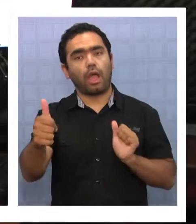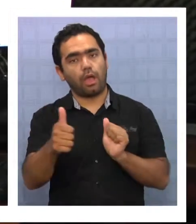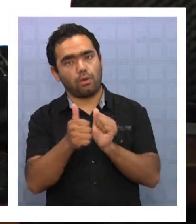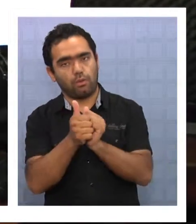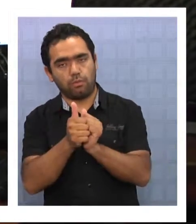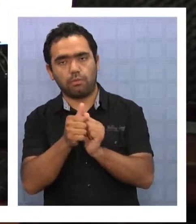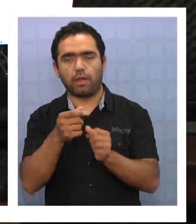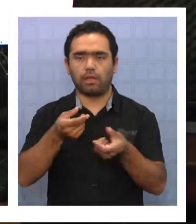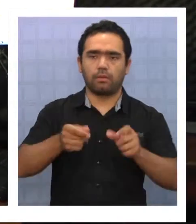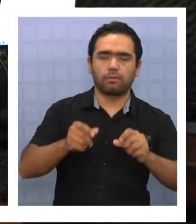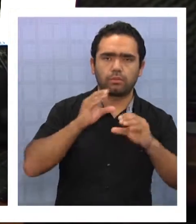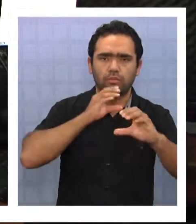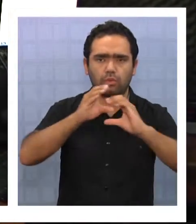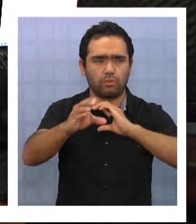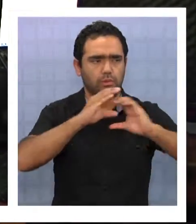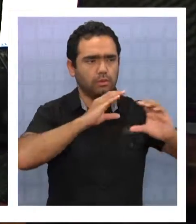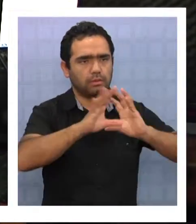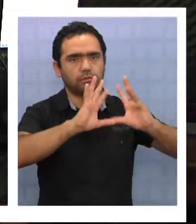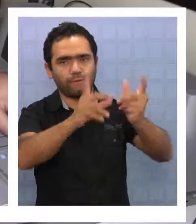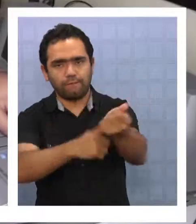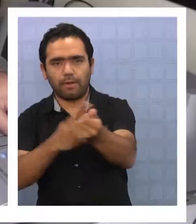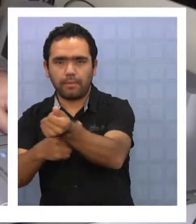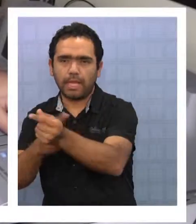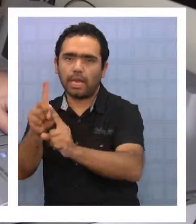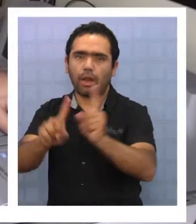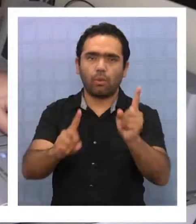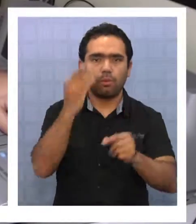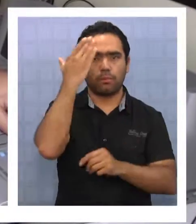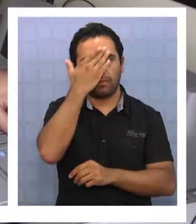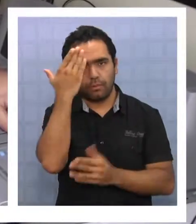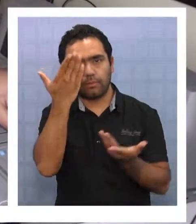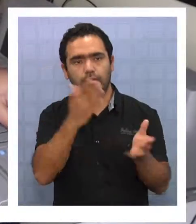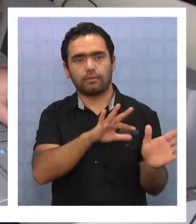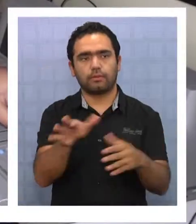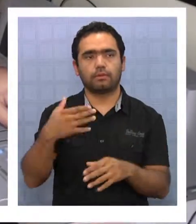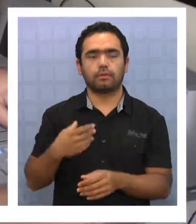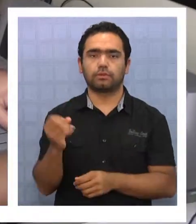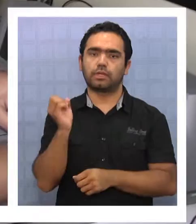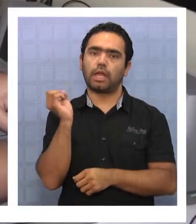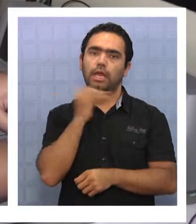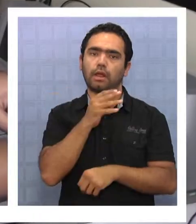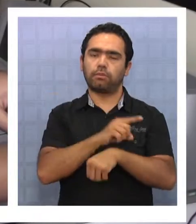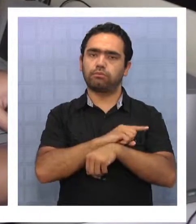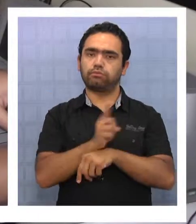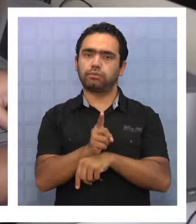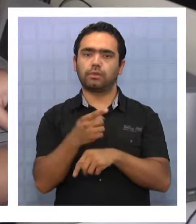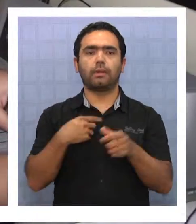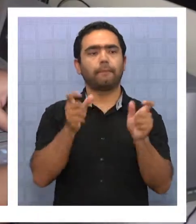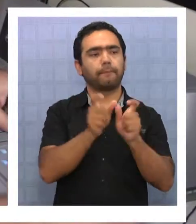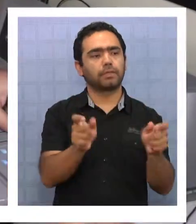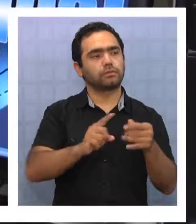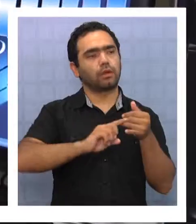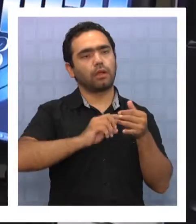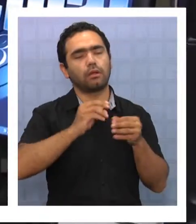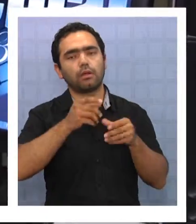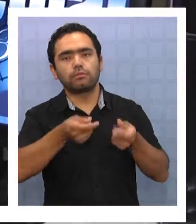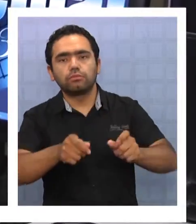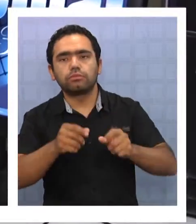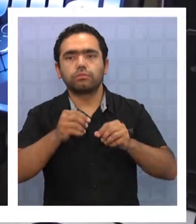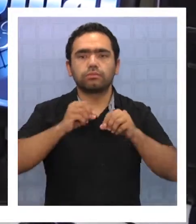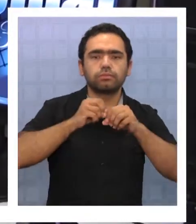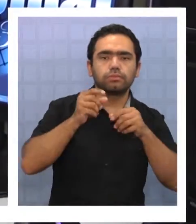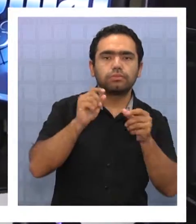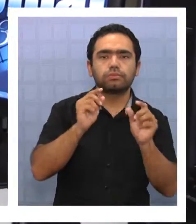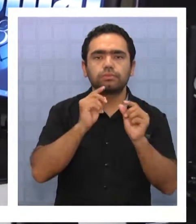familias que de una u otra manera se sienten preocupadas. La capacidad de inmediatez y de alta llegada a la comunidad hace que la radio se